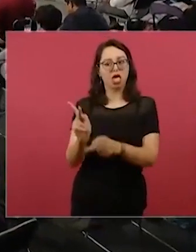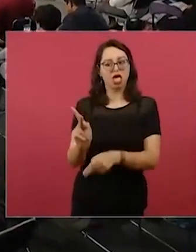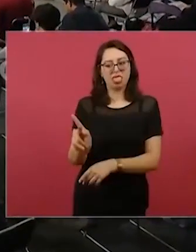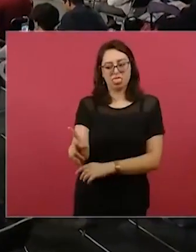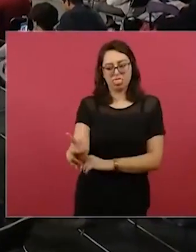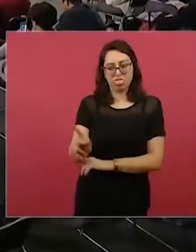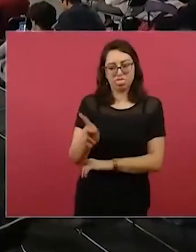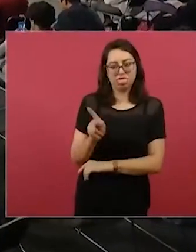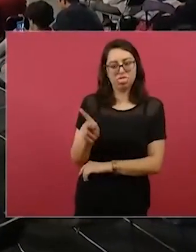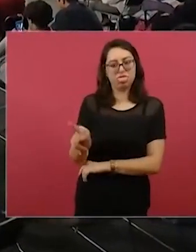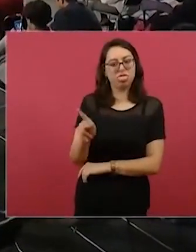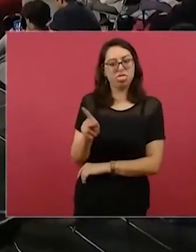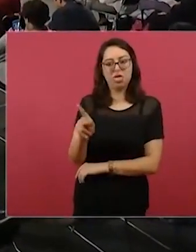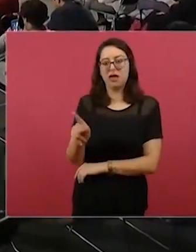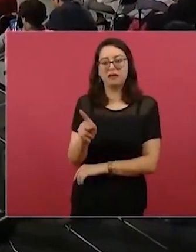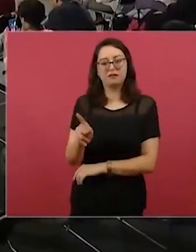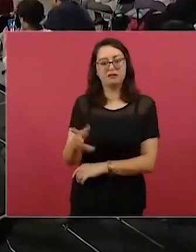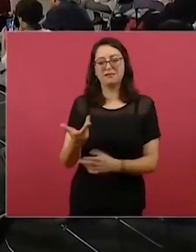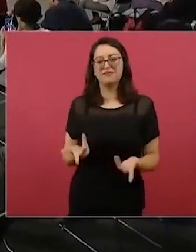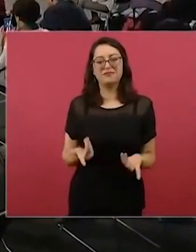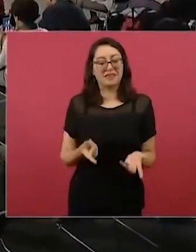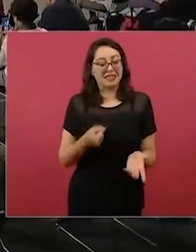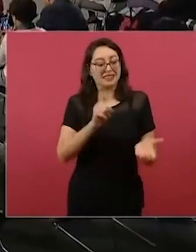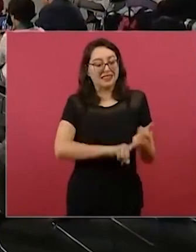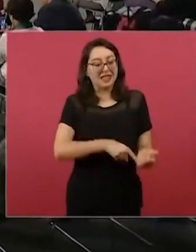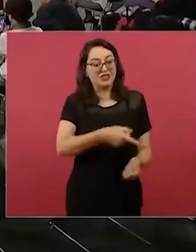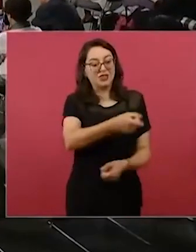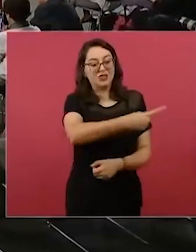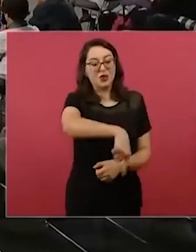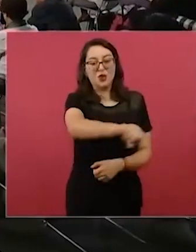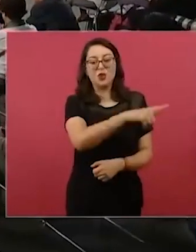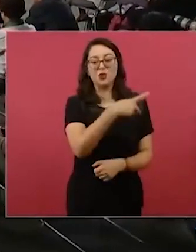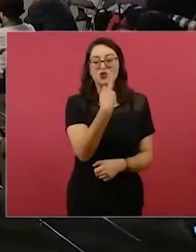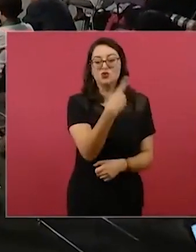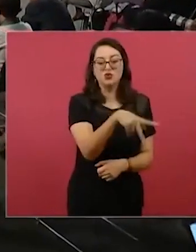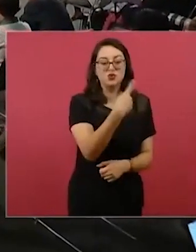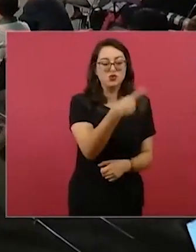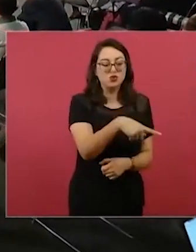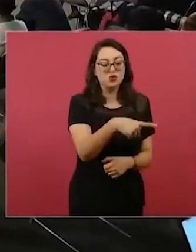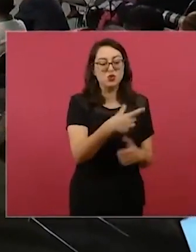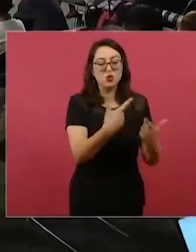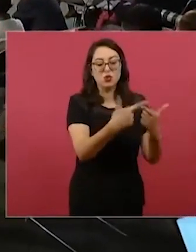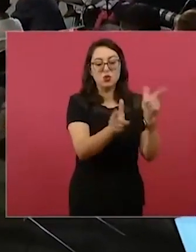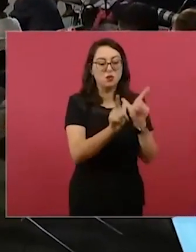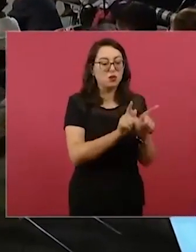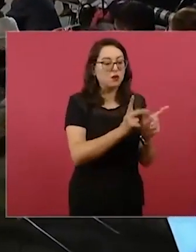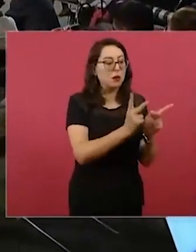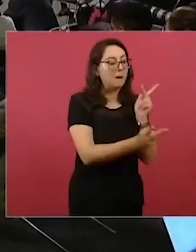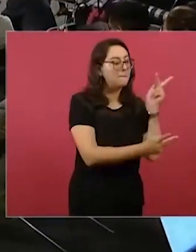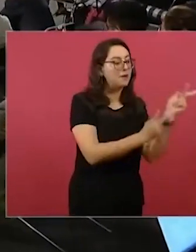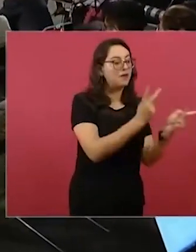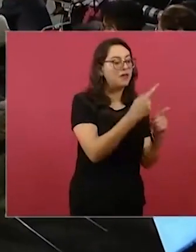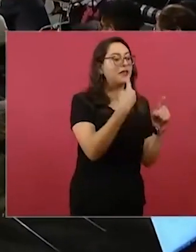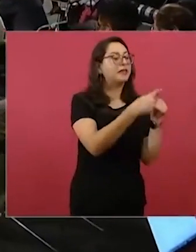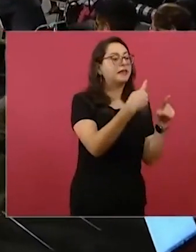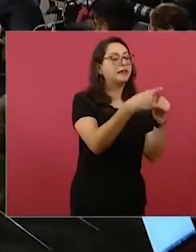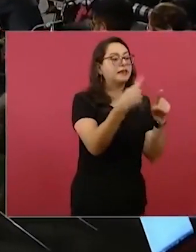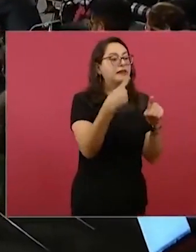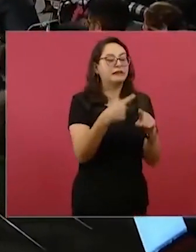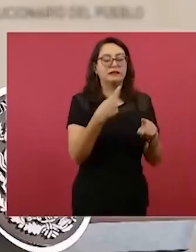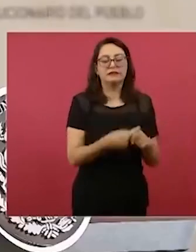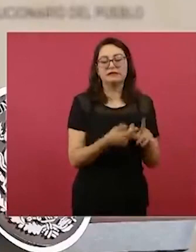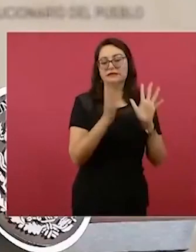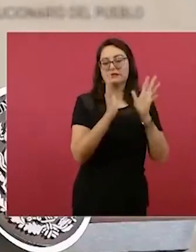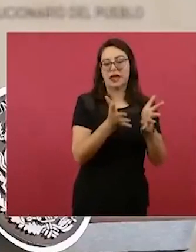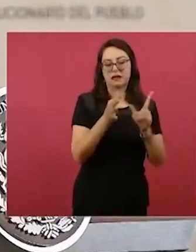es irremediablemente de derecha nos lleva a pensar que es una derecha la del actual